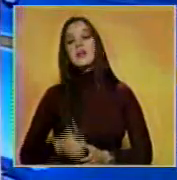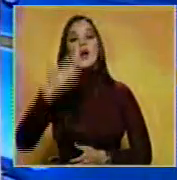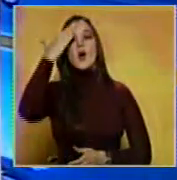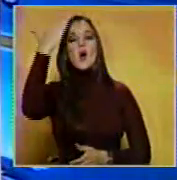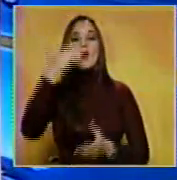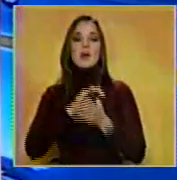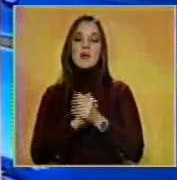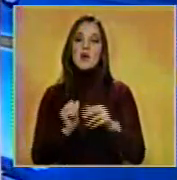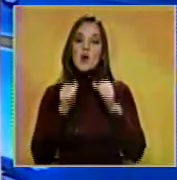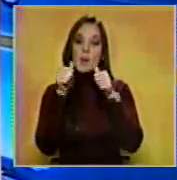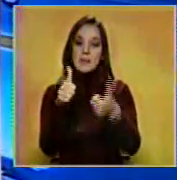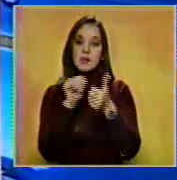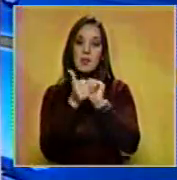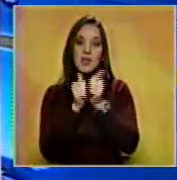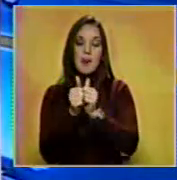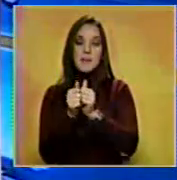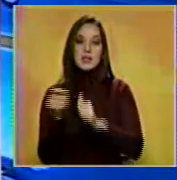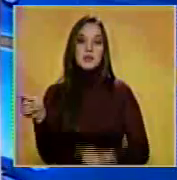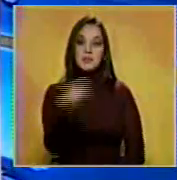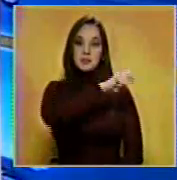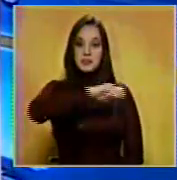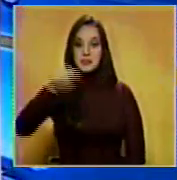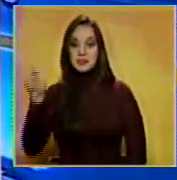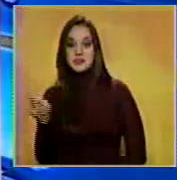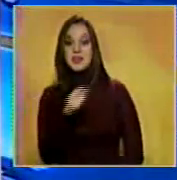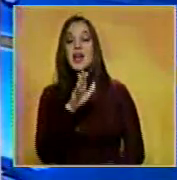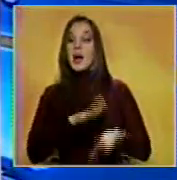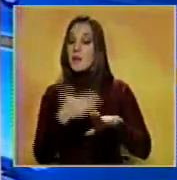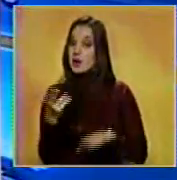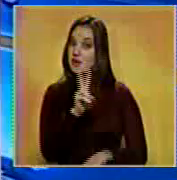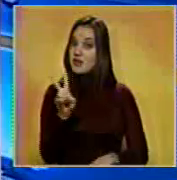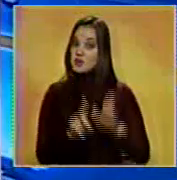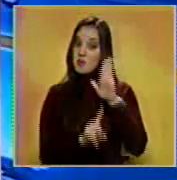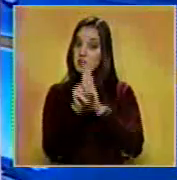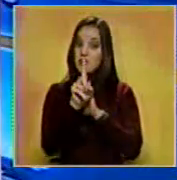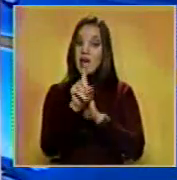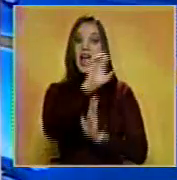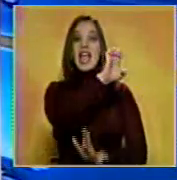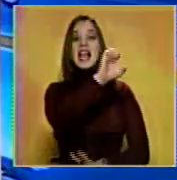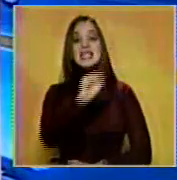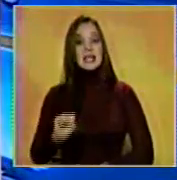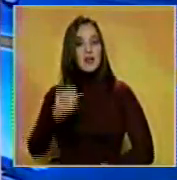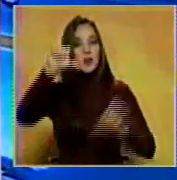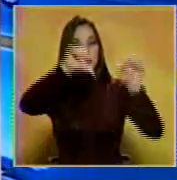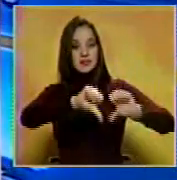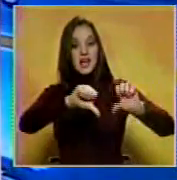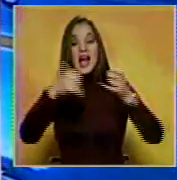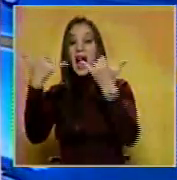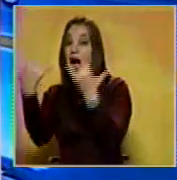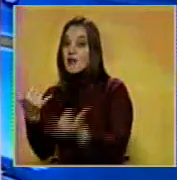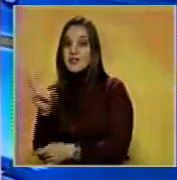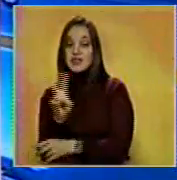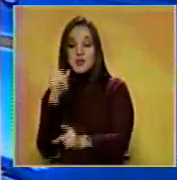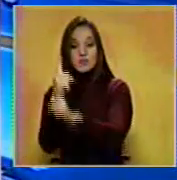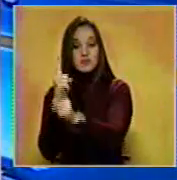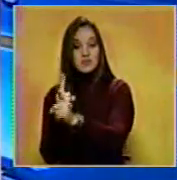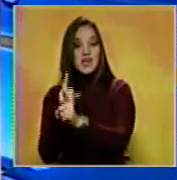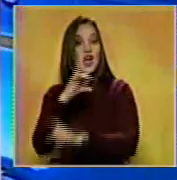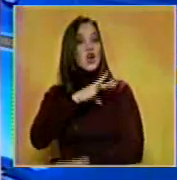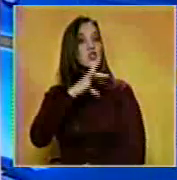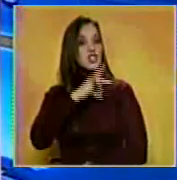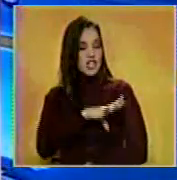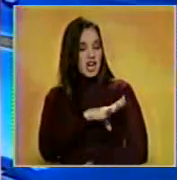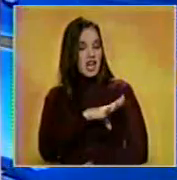Hola amigos, comenzamos los deportes con tenis y la acción de Copa Davis, porque Venezuela superó a El Salvador y ahora se enfrentará a Chile en la final del grupo 2 de la zona